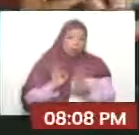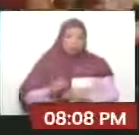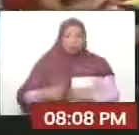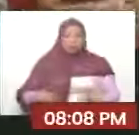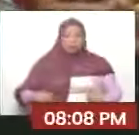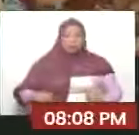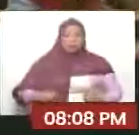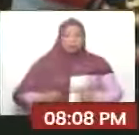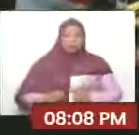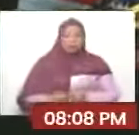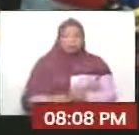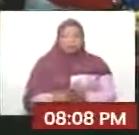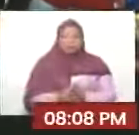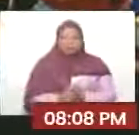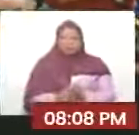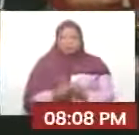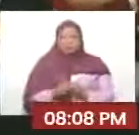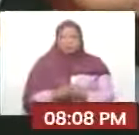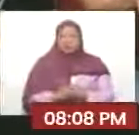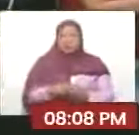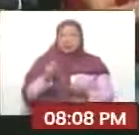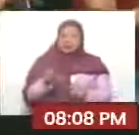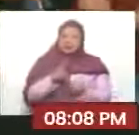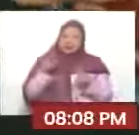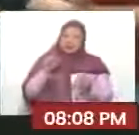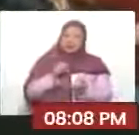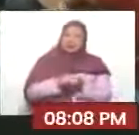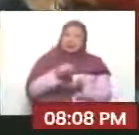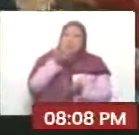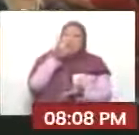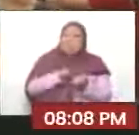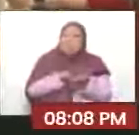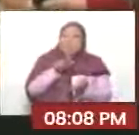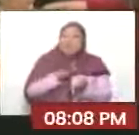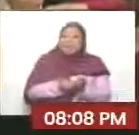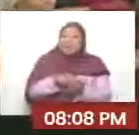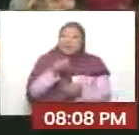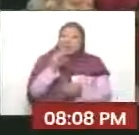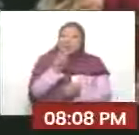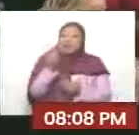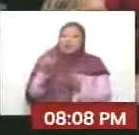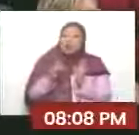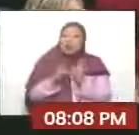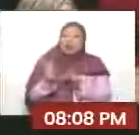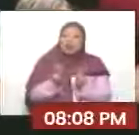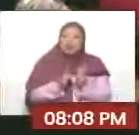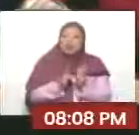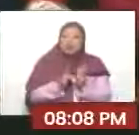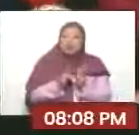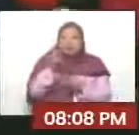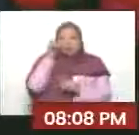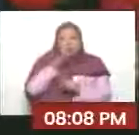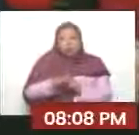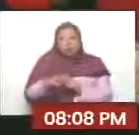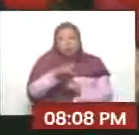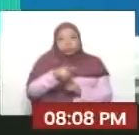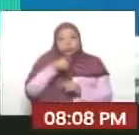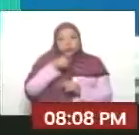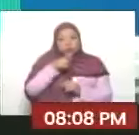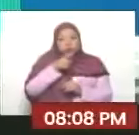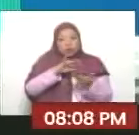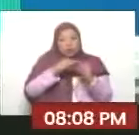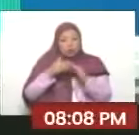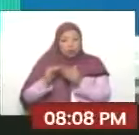seleccionan tres. Esa es. Okay, cúmplase, 21 de abril, gran consulta popular,